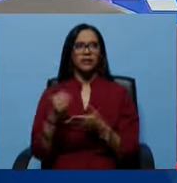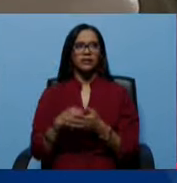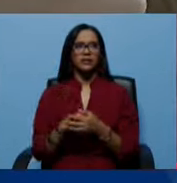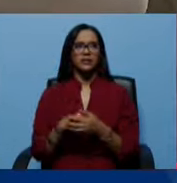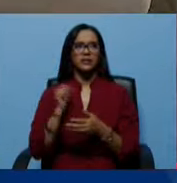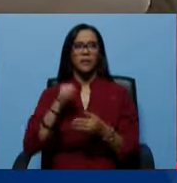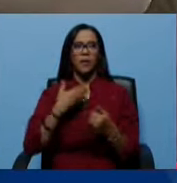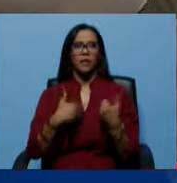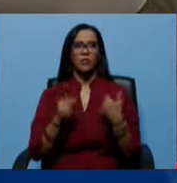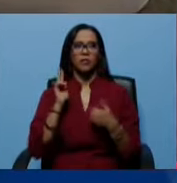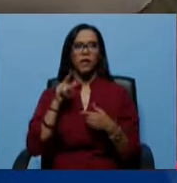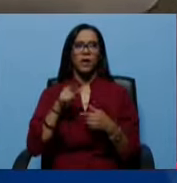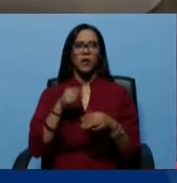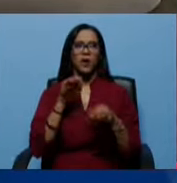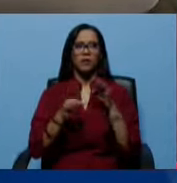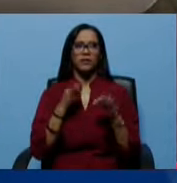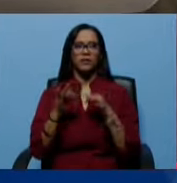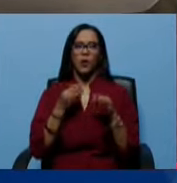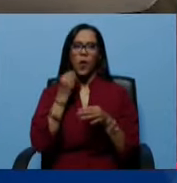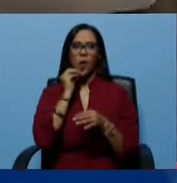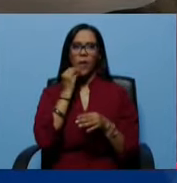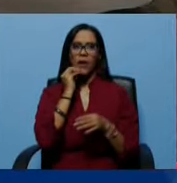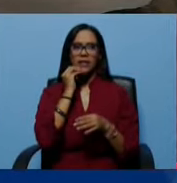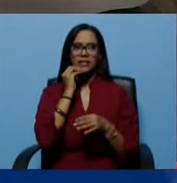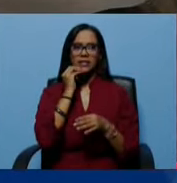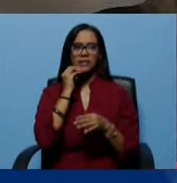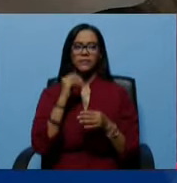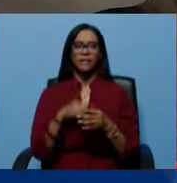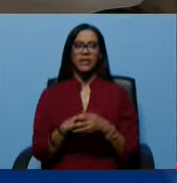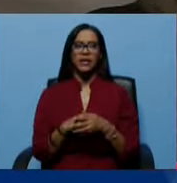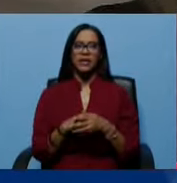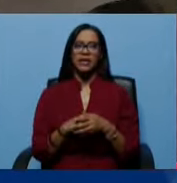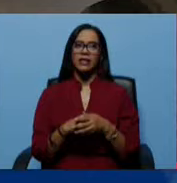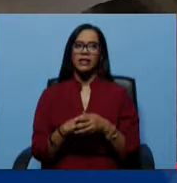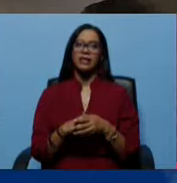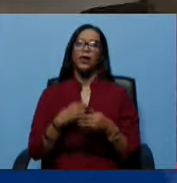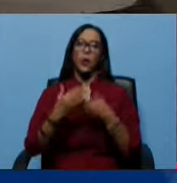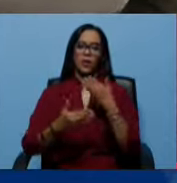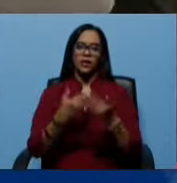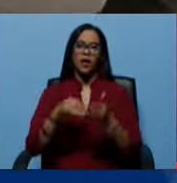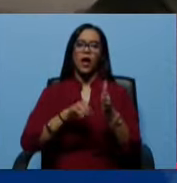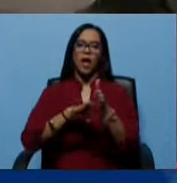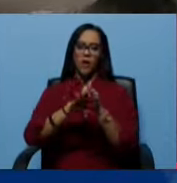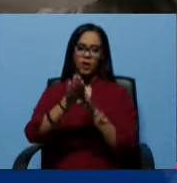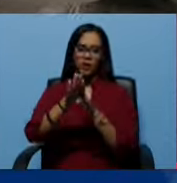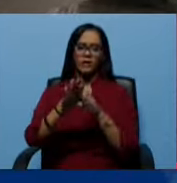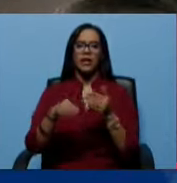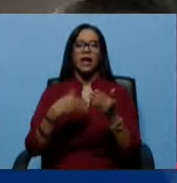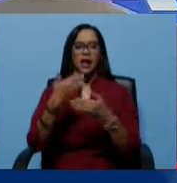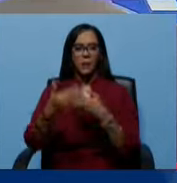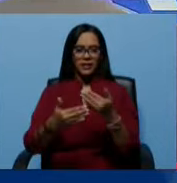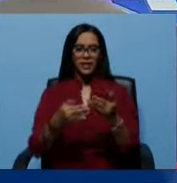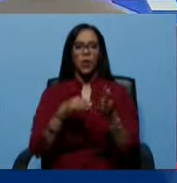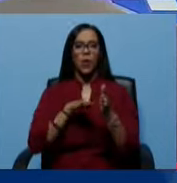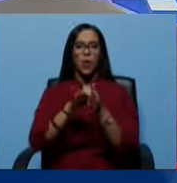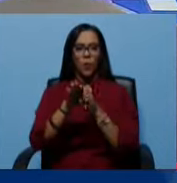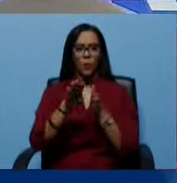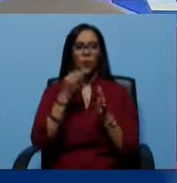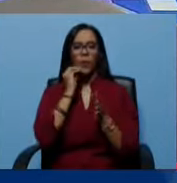usted nos ha comentado, entonces decimos jóvenes, decimos que están en un proceso de evolución hacia la fase juvenil y